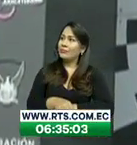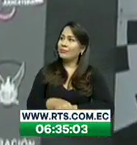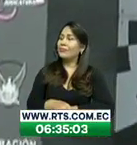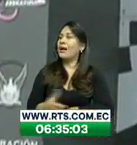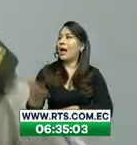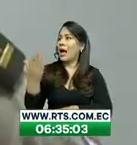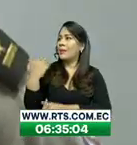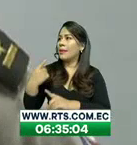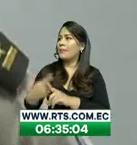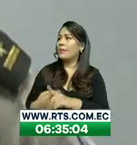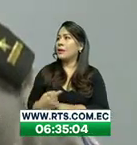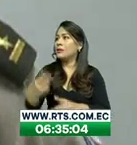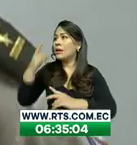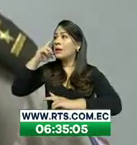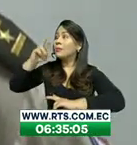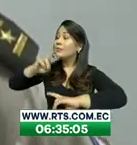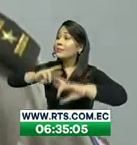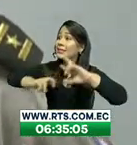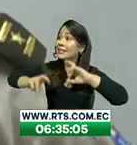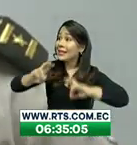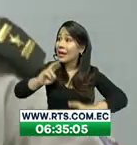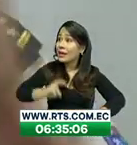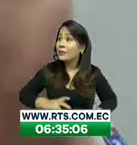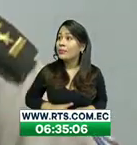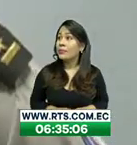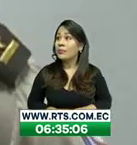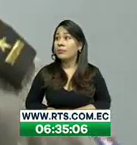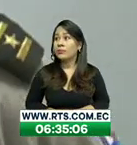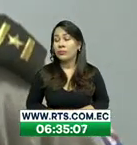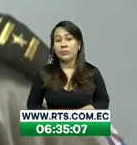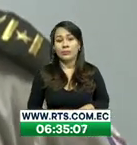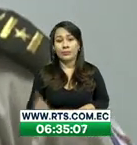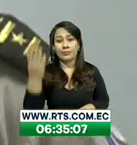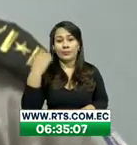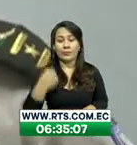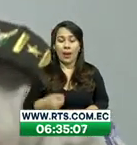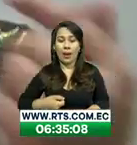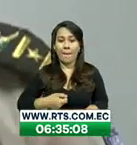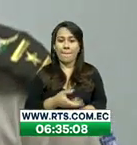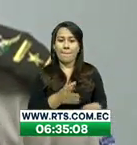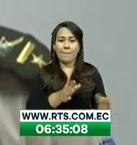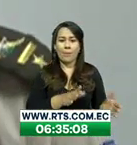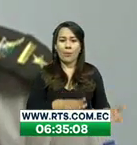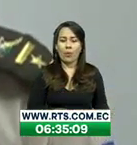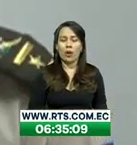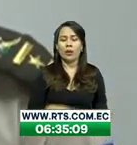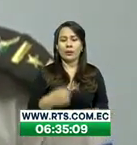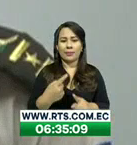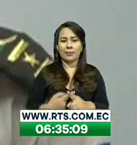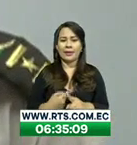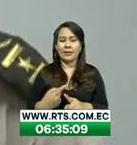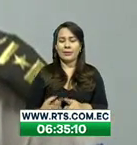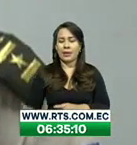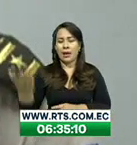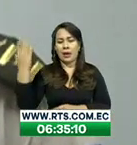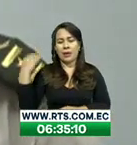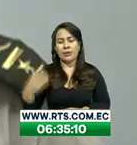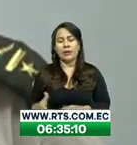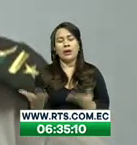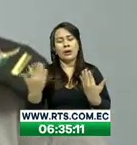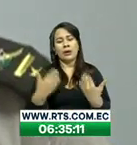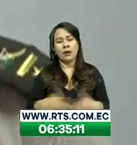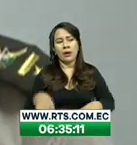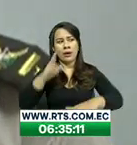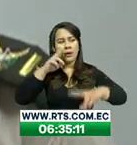meses atrás. Una investigación precisamente por un tema de un asesinato hace unos meses atrás. Eso ya lo está